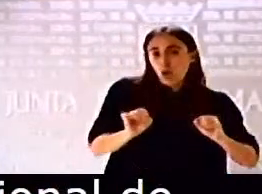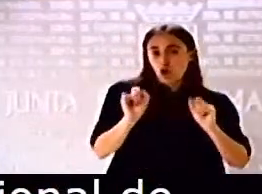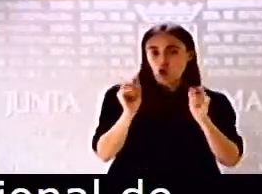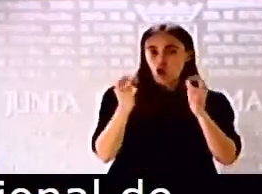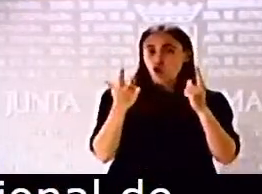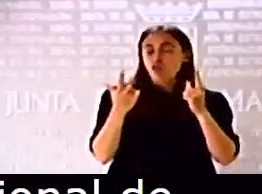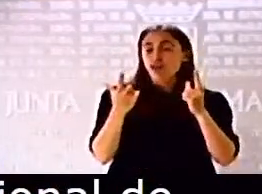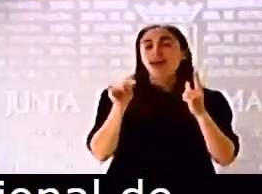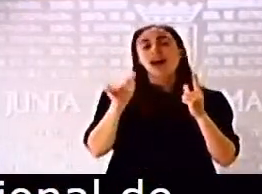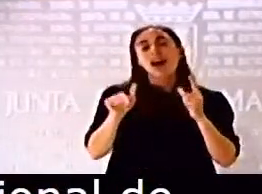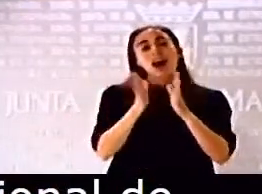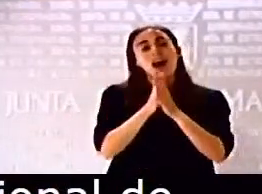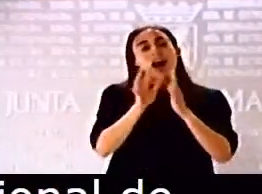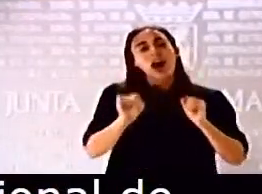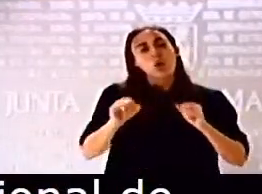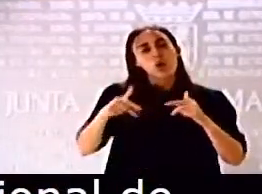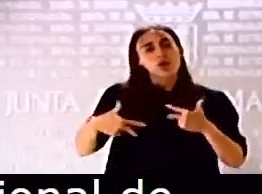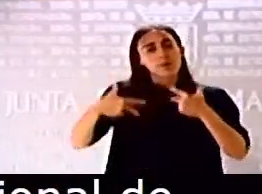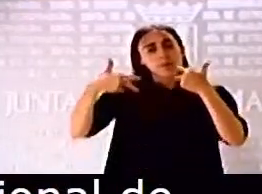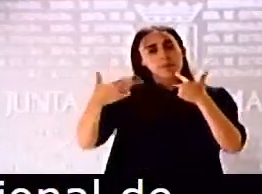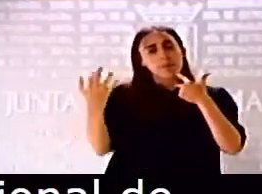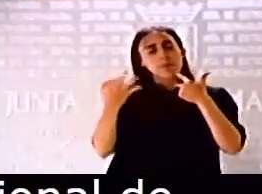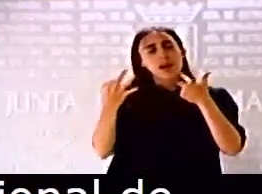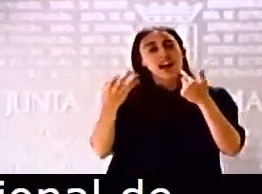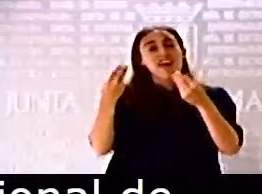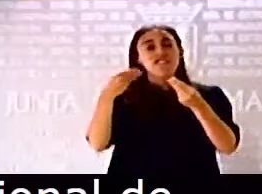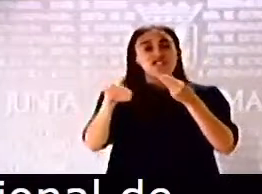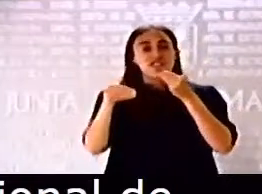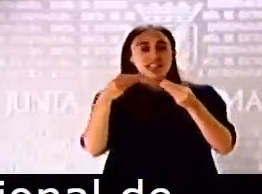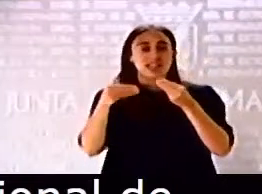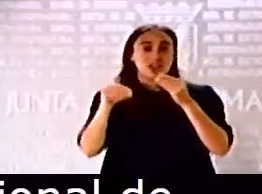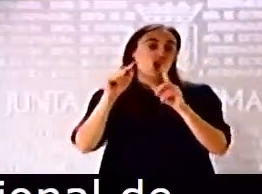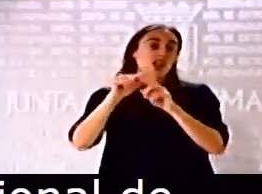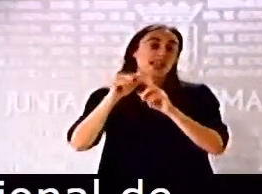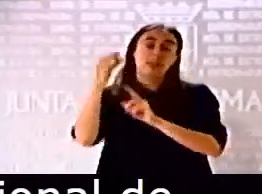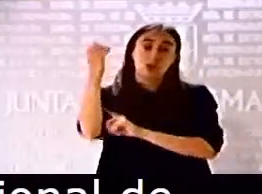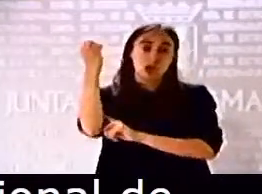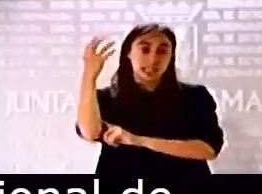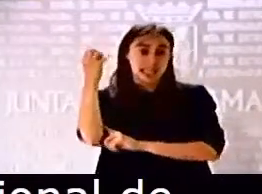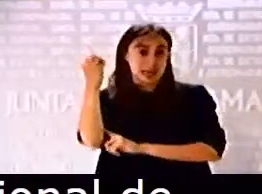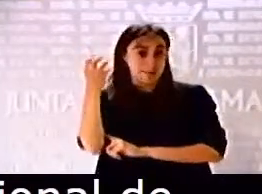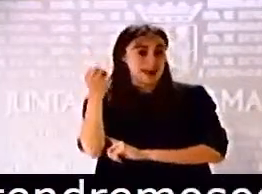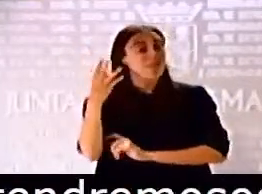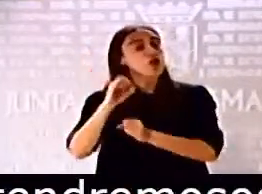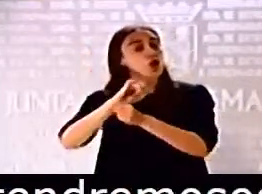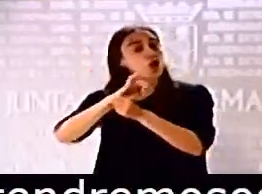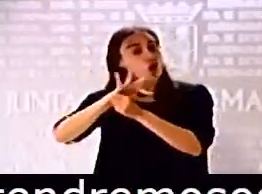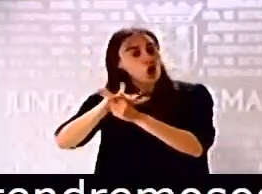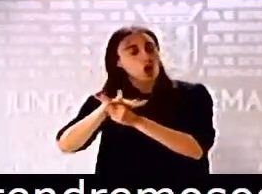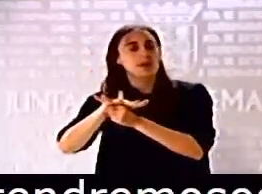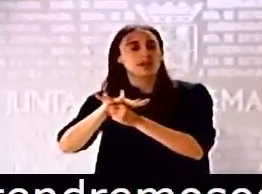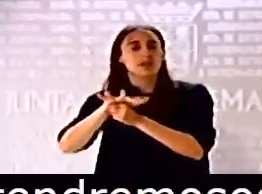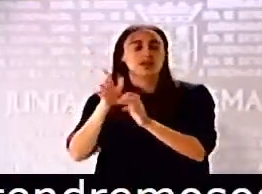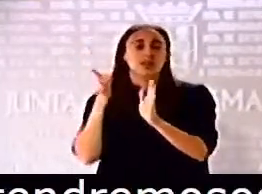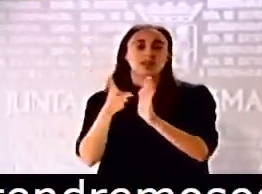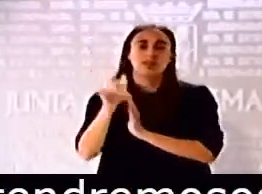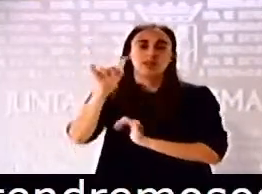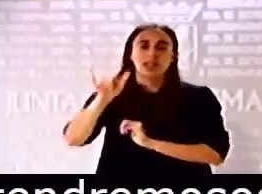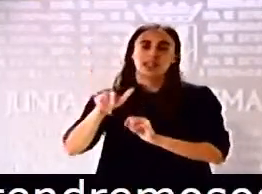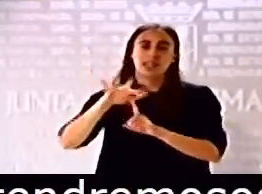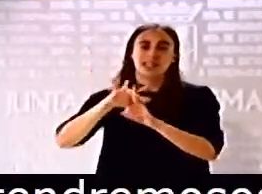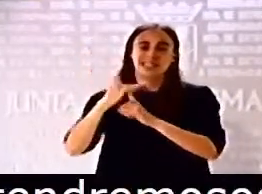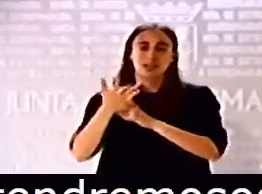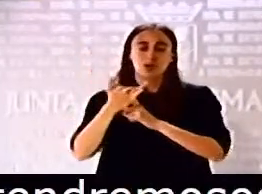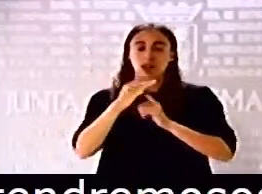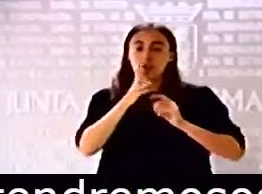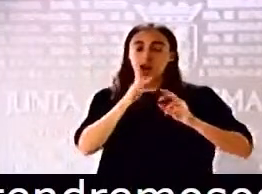permitir flexibilizar en base al semáforo COVID que estamos en este momento estudiando por